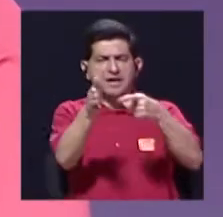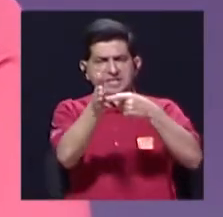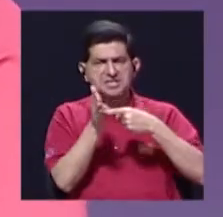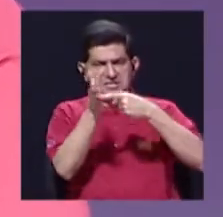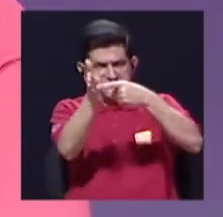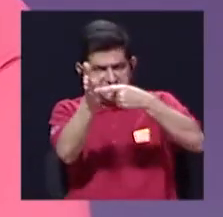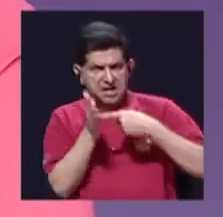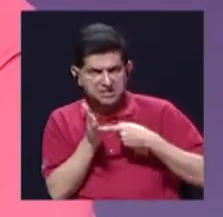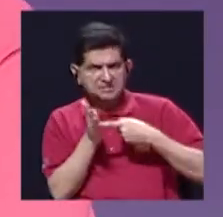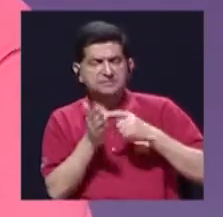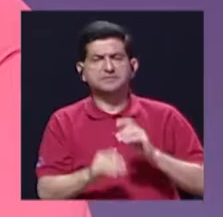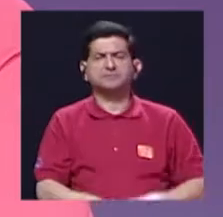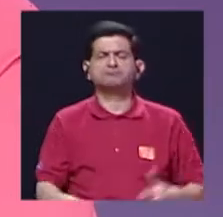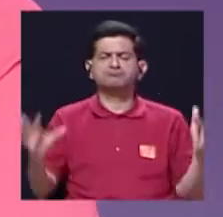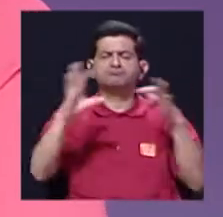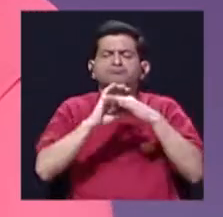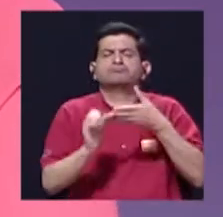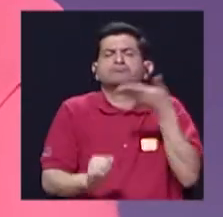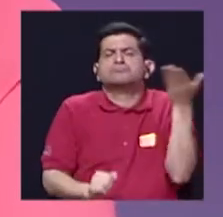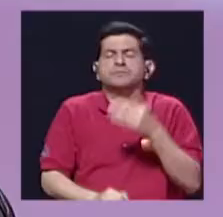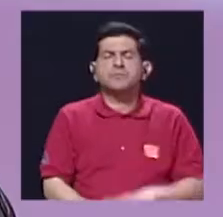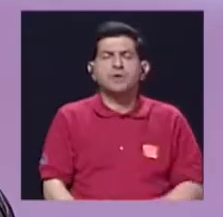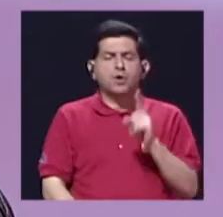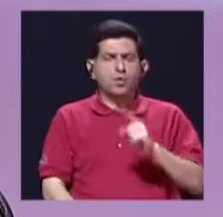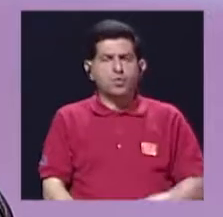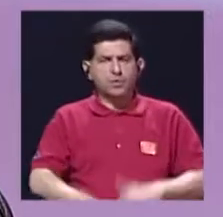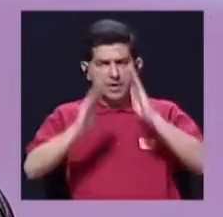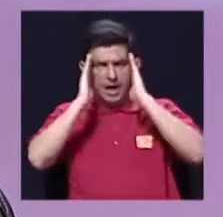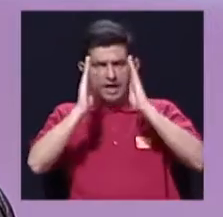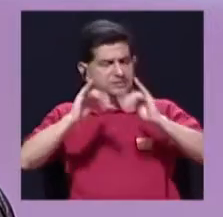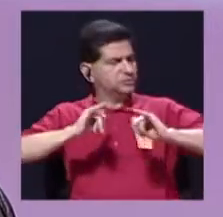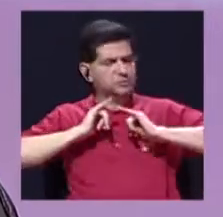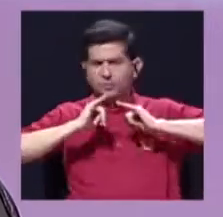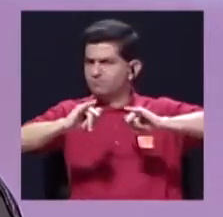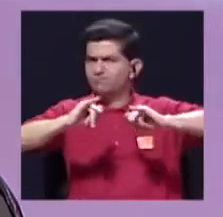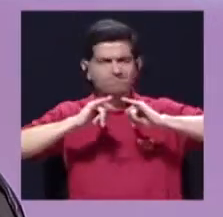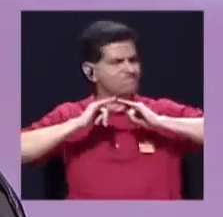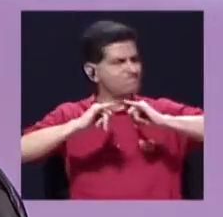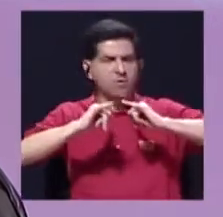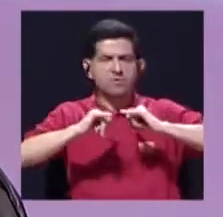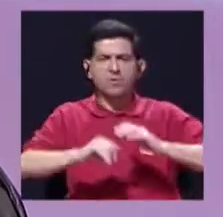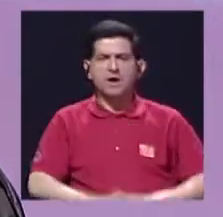algunas exigencias relacionadas con un trato desigual,